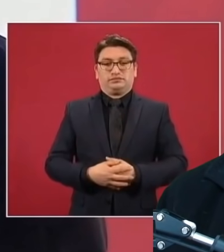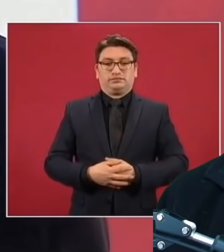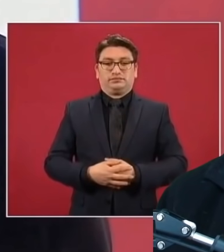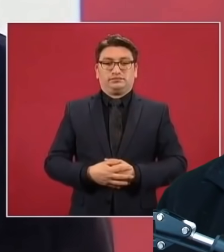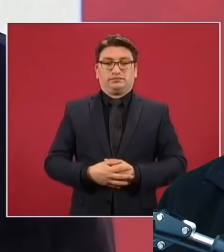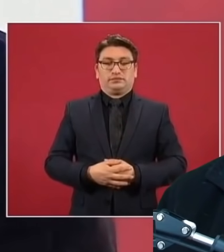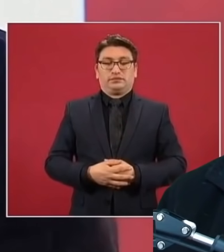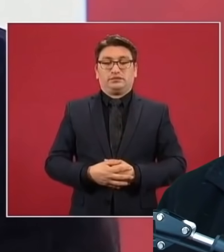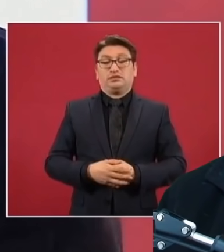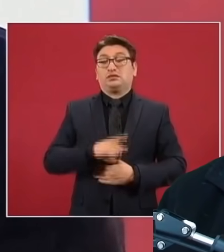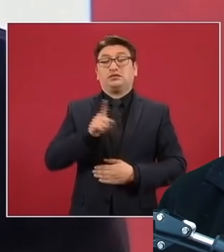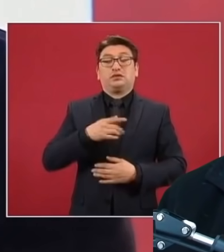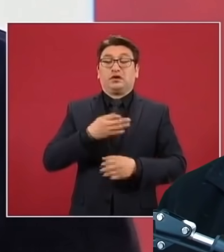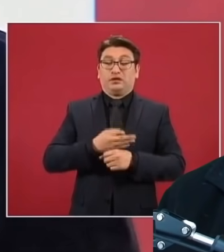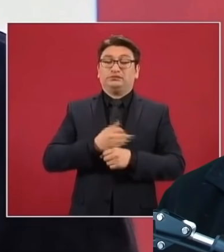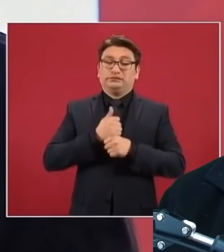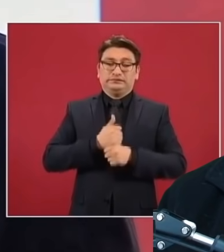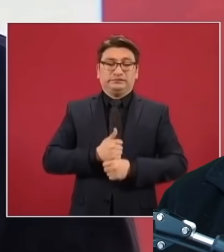que están sufriendo,